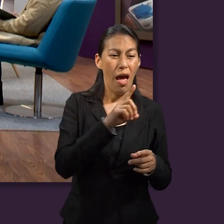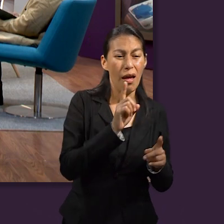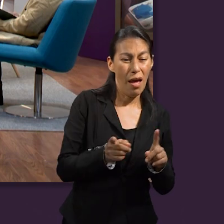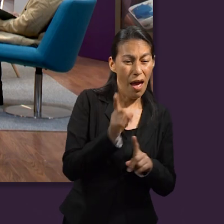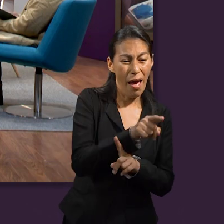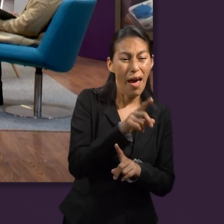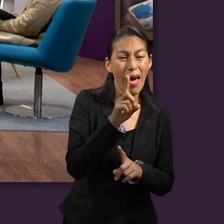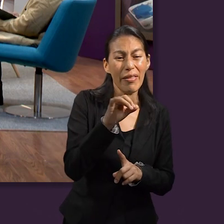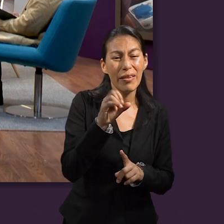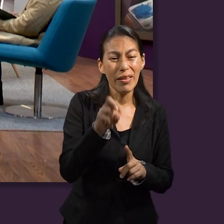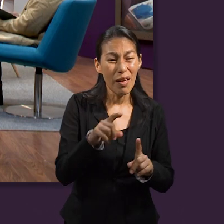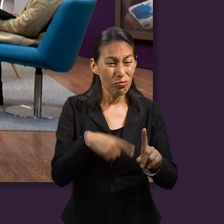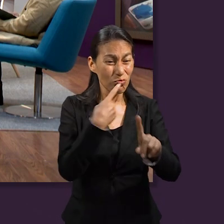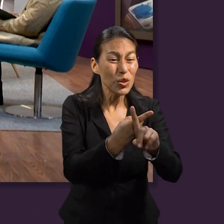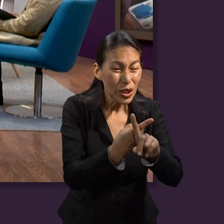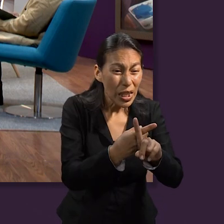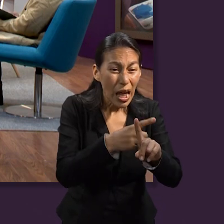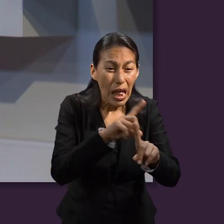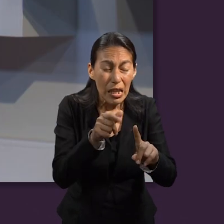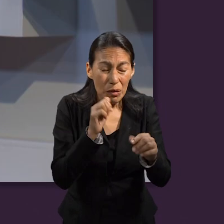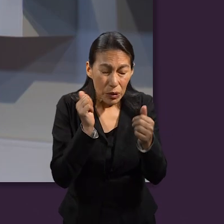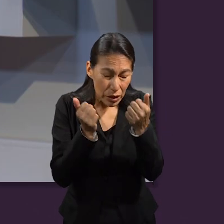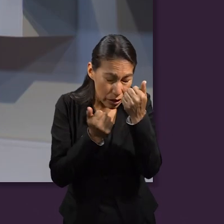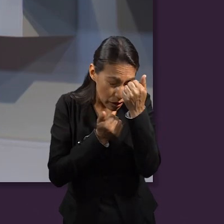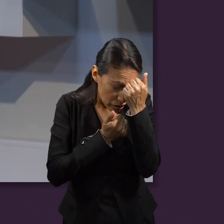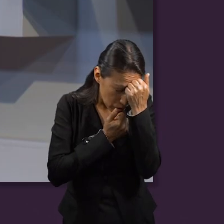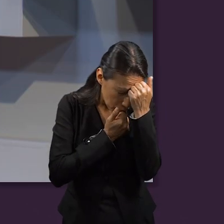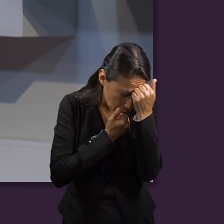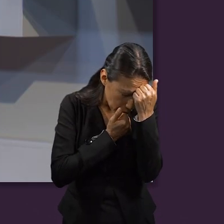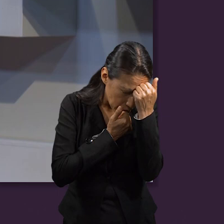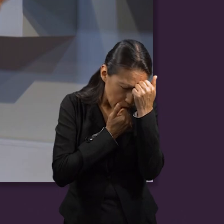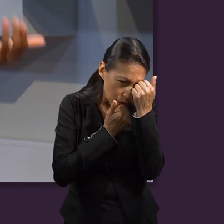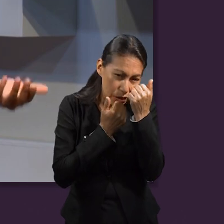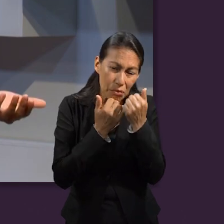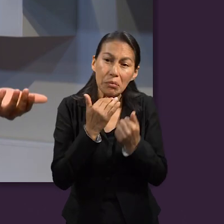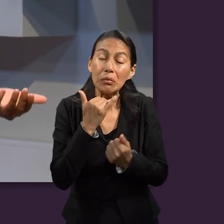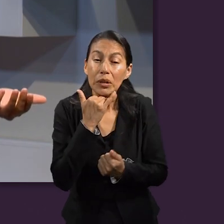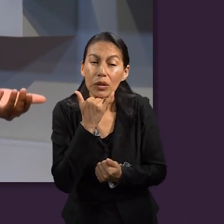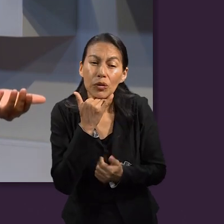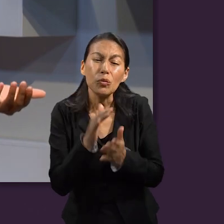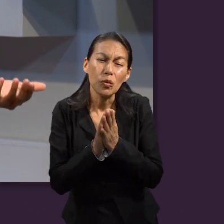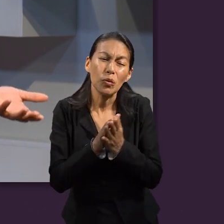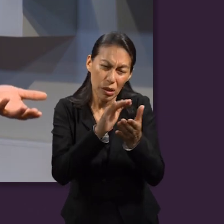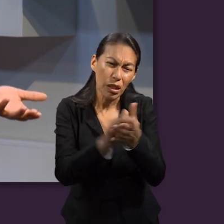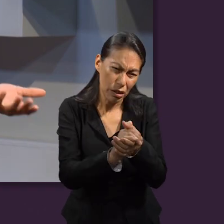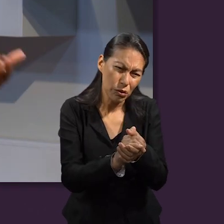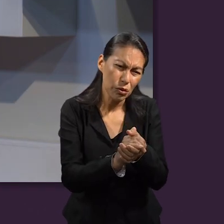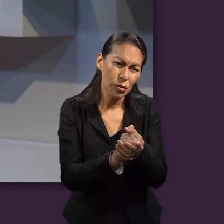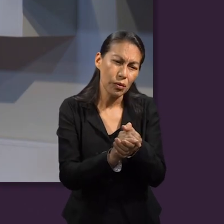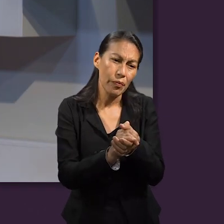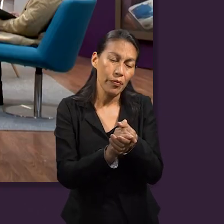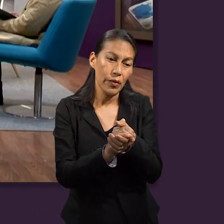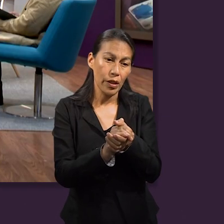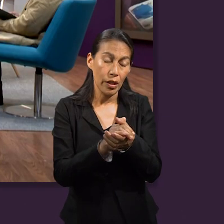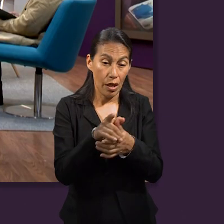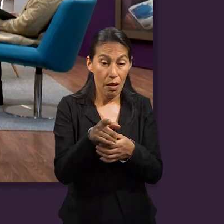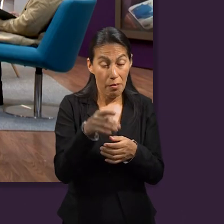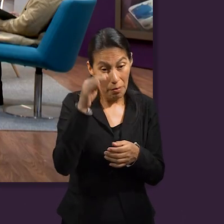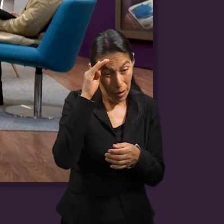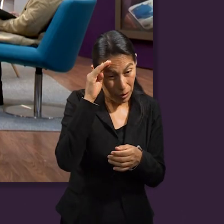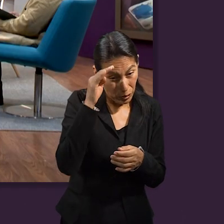claro ejemplo de que él se sintió defraudado por quienes debieron haberlo